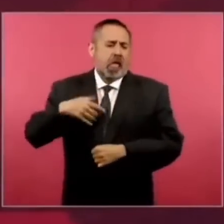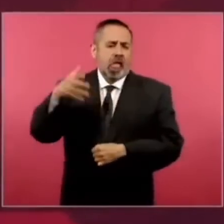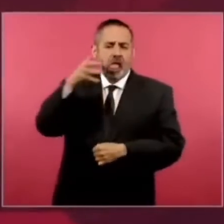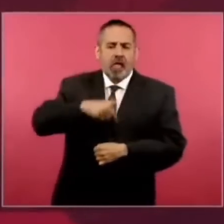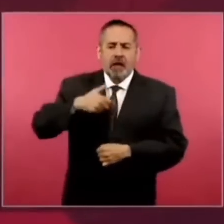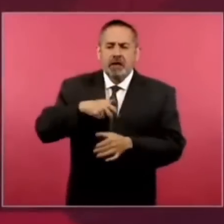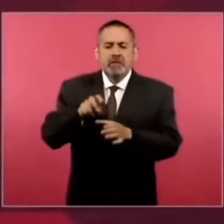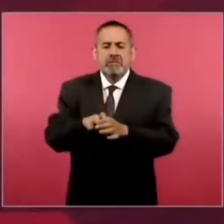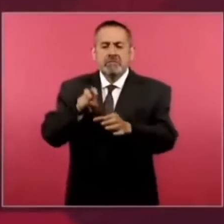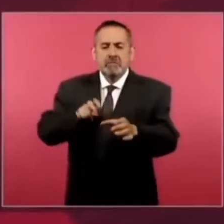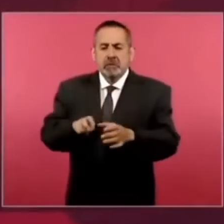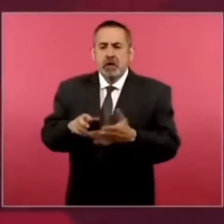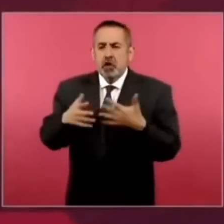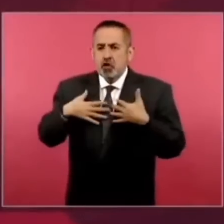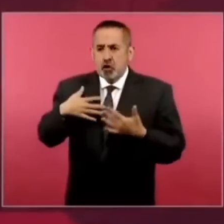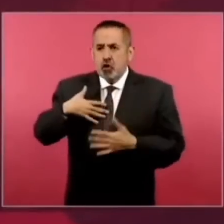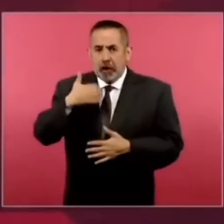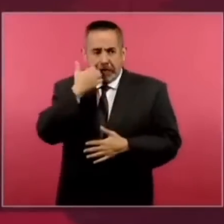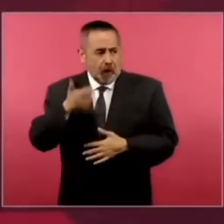si ni pagando